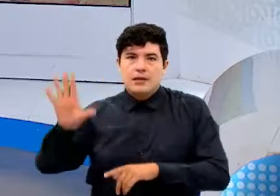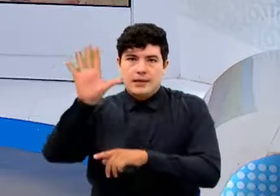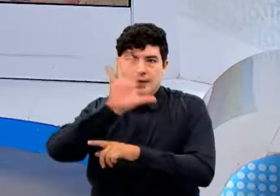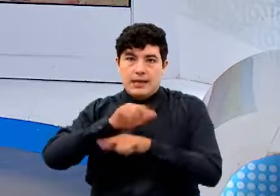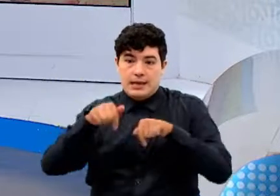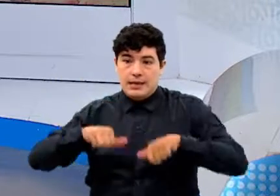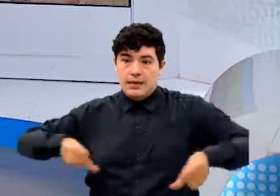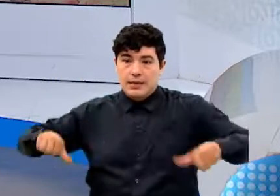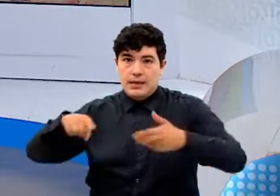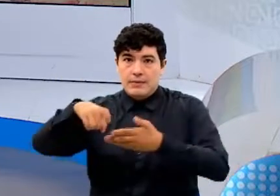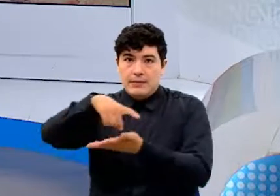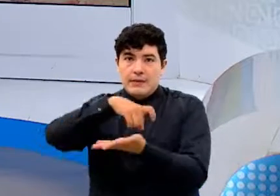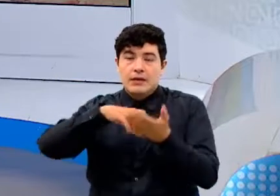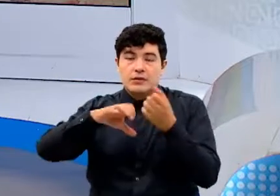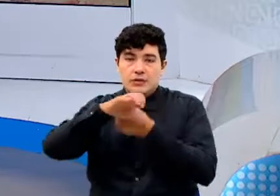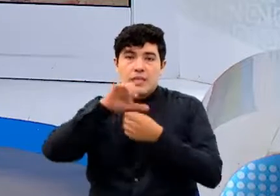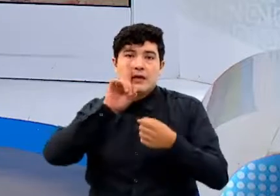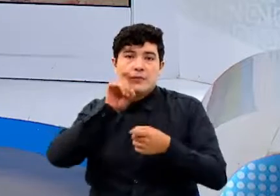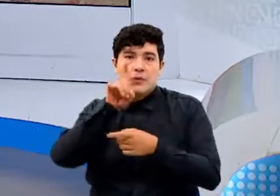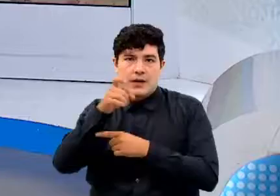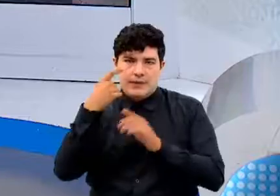área metropolitana de Bucaramanga.